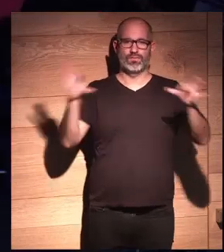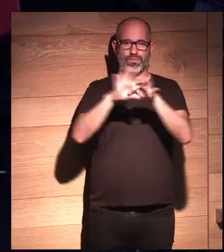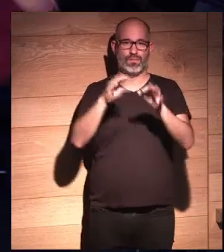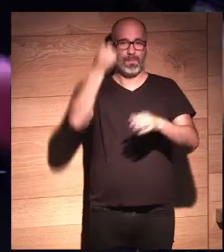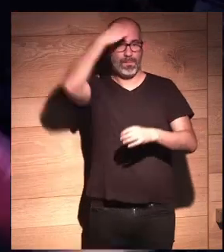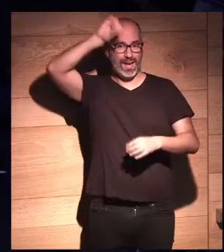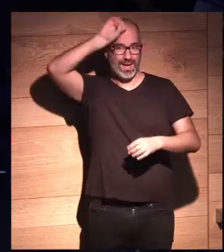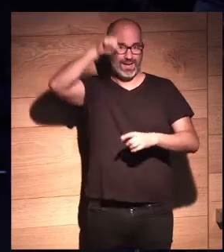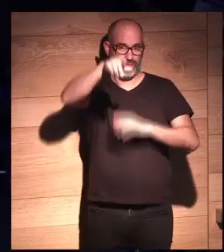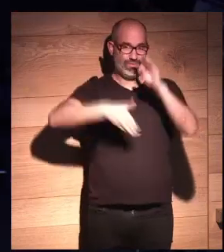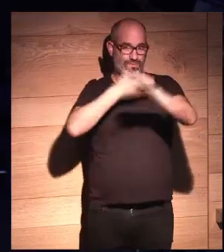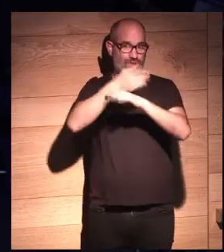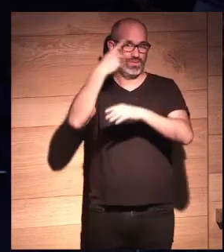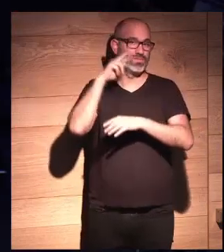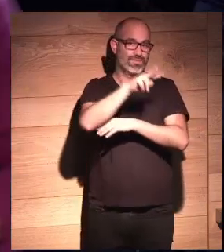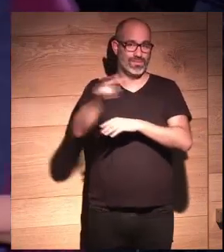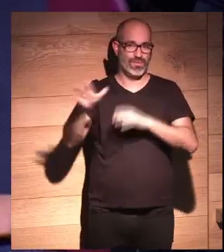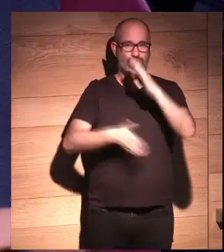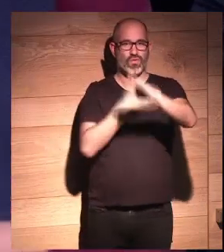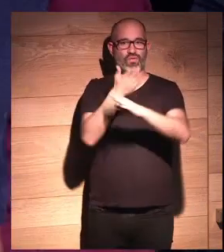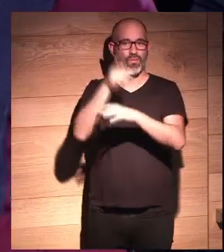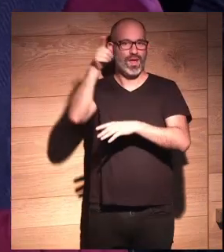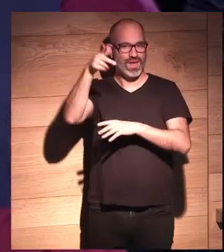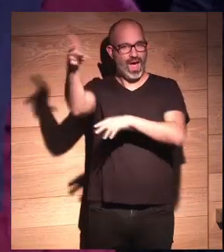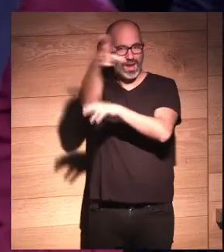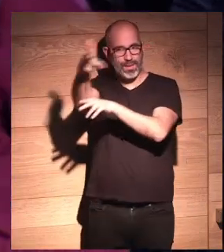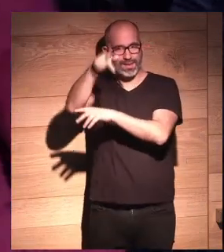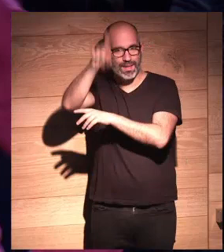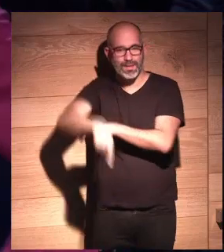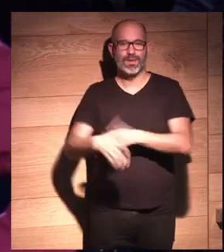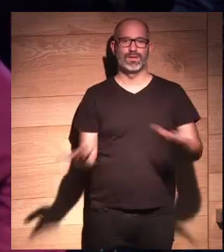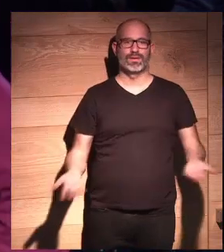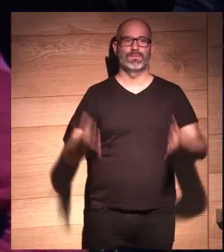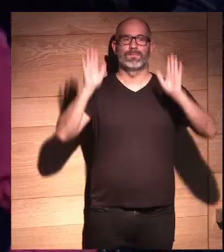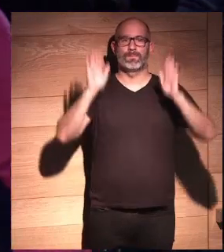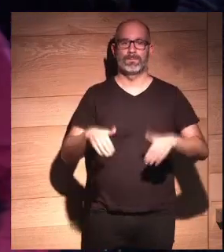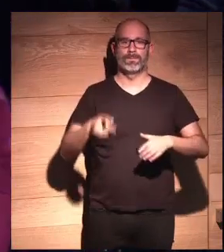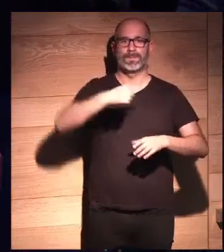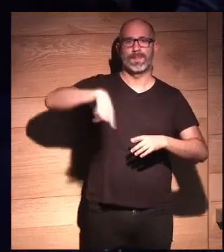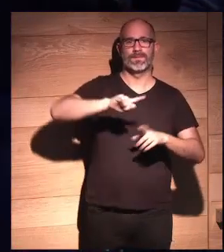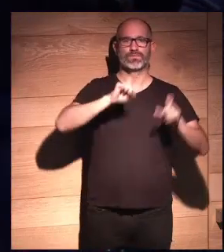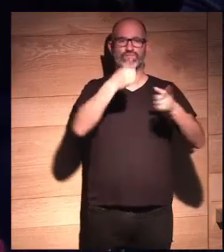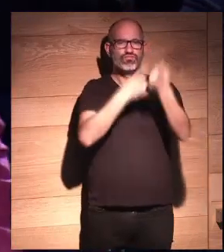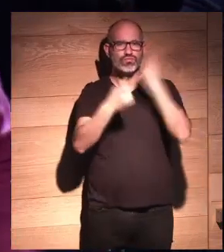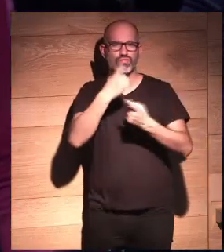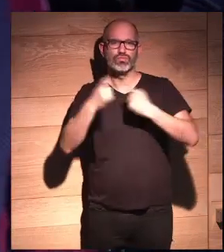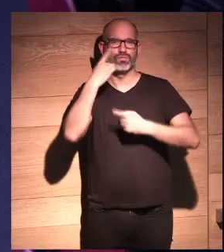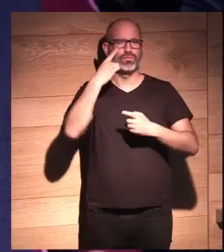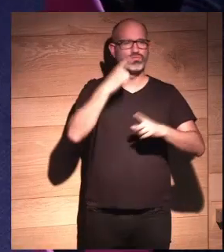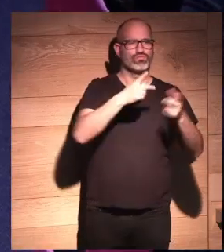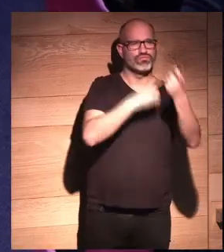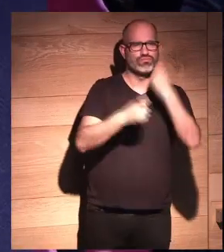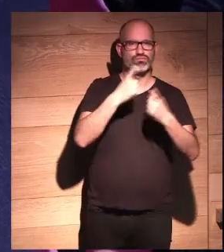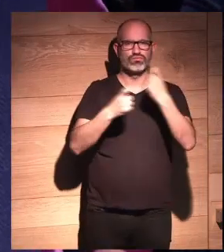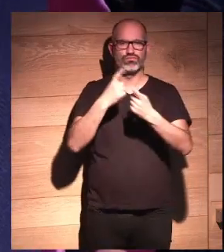Berlín, imagino. De hecho, vamos a grabar en Tresor, un sitio mítico, ¿no? Y bueno, pues hemos estado en consultorías, hemos estado muy